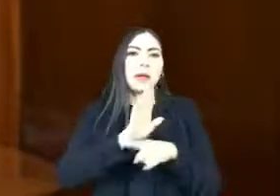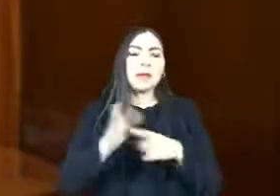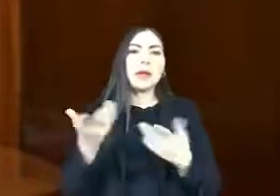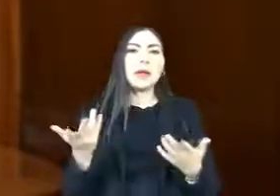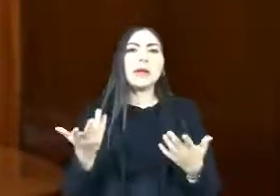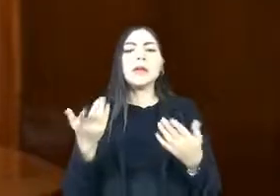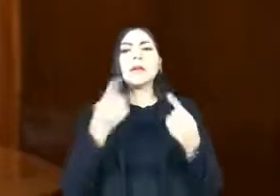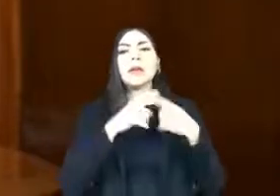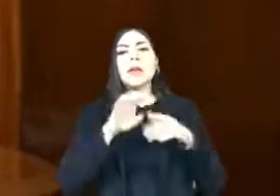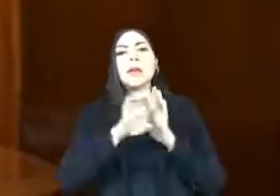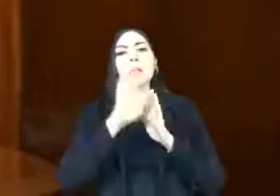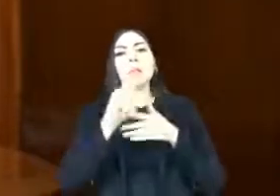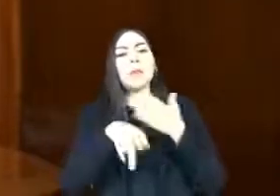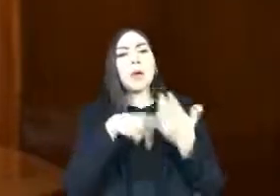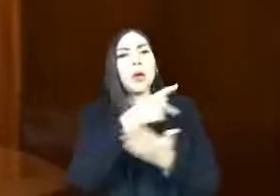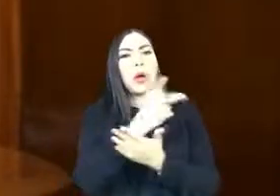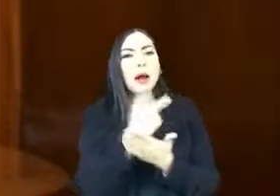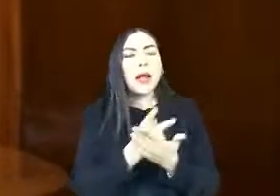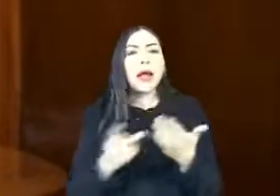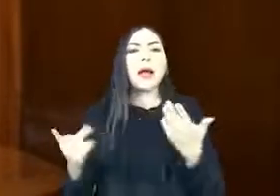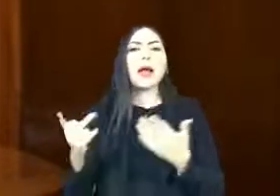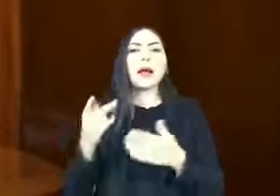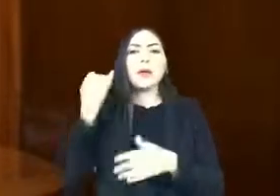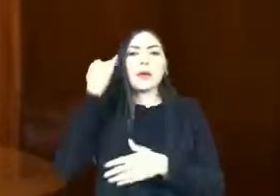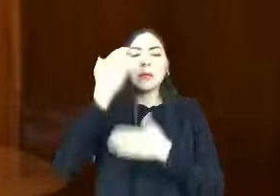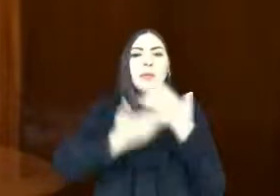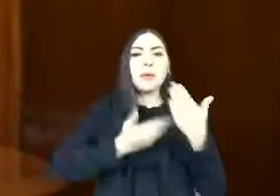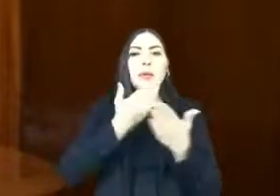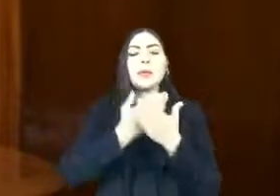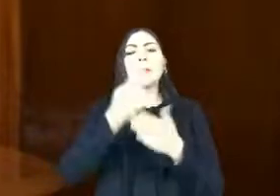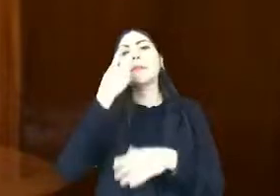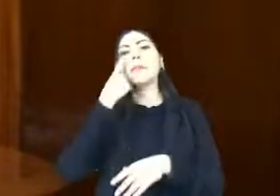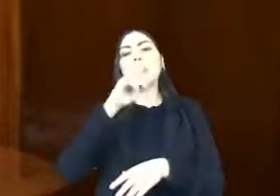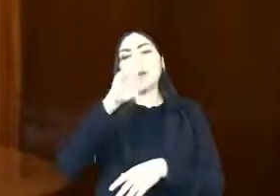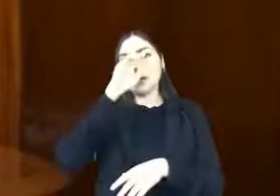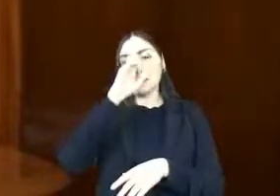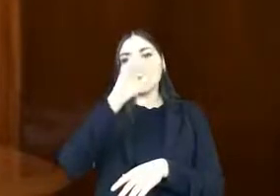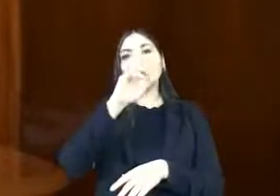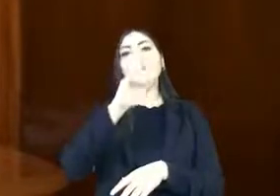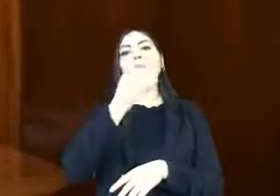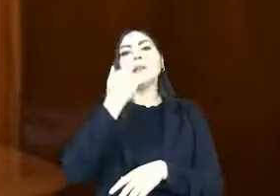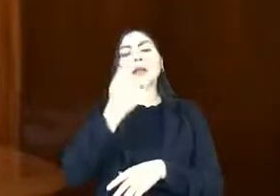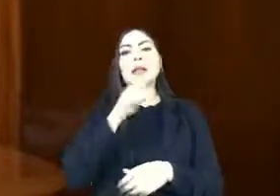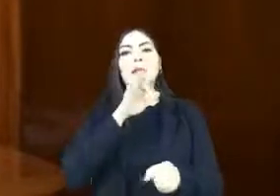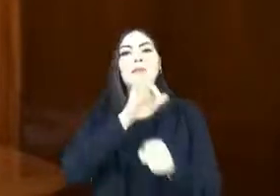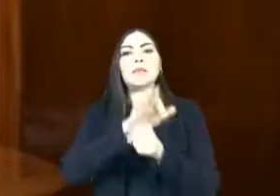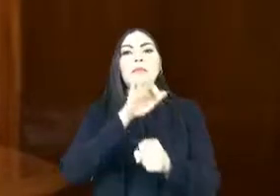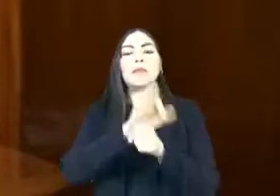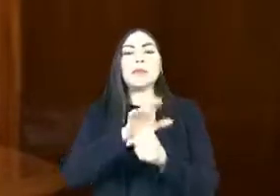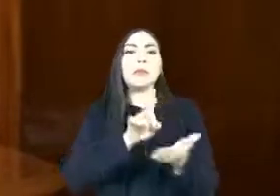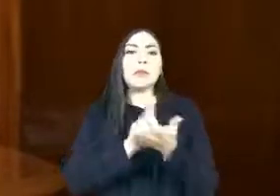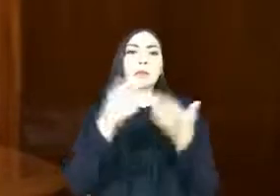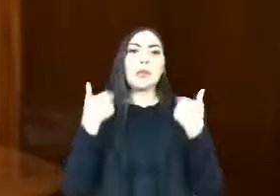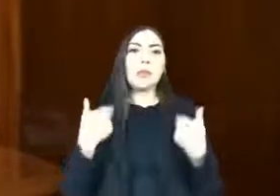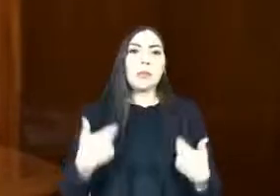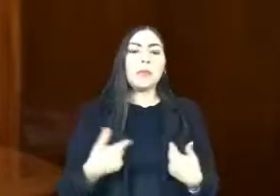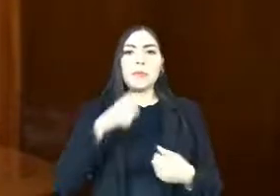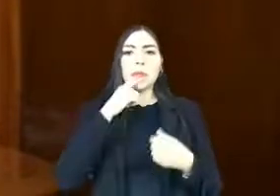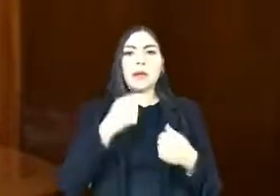públicas que beneficien y respeten los derechos humanos de quienes representamos